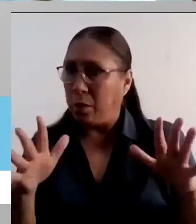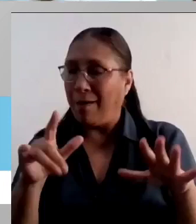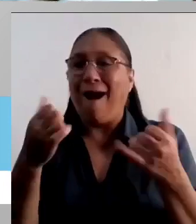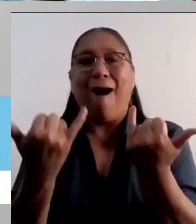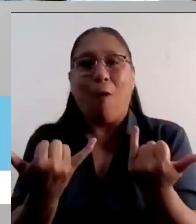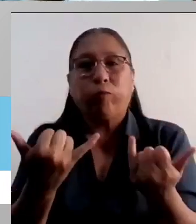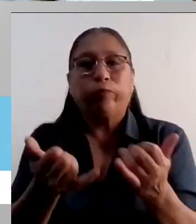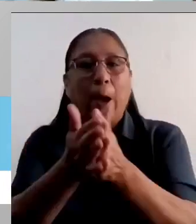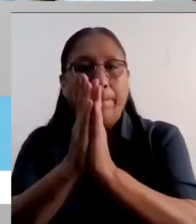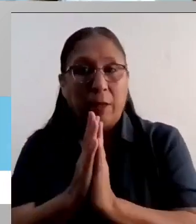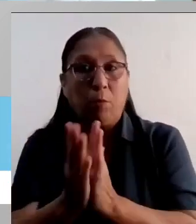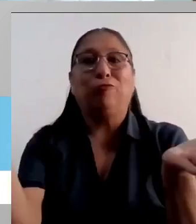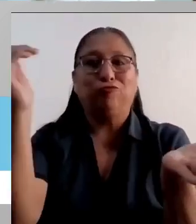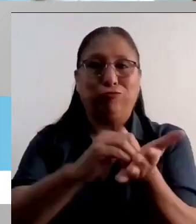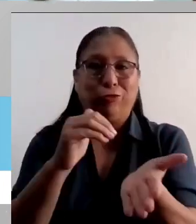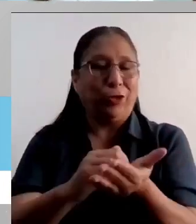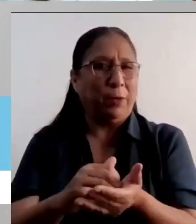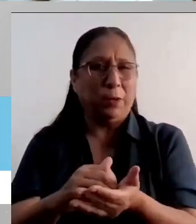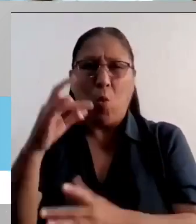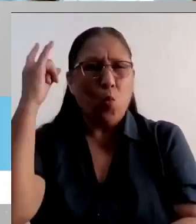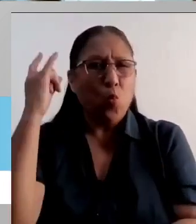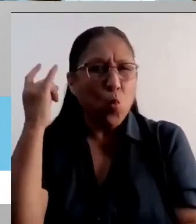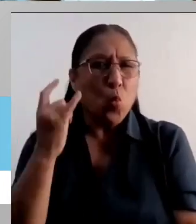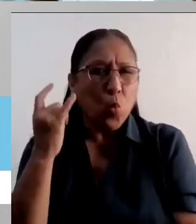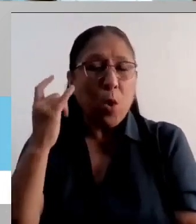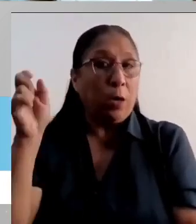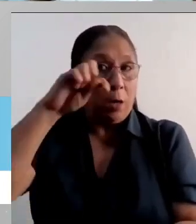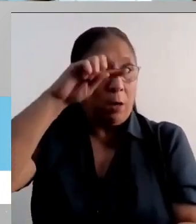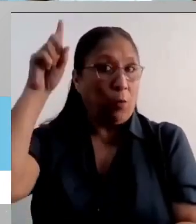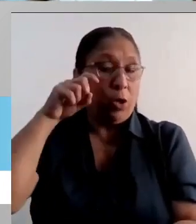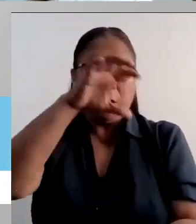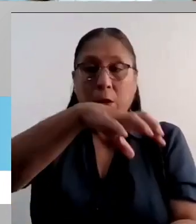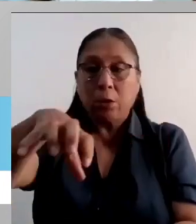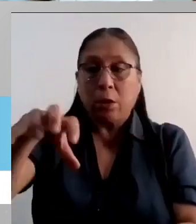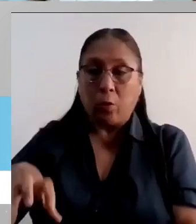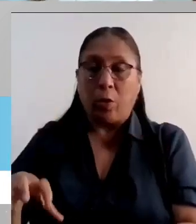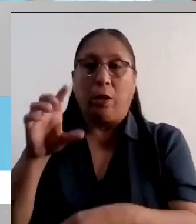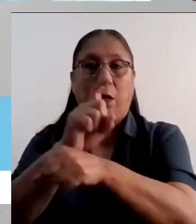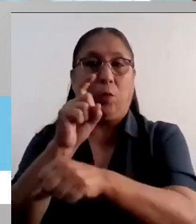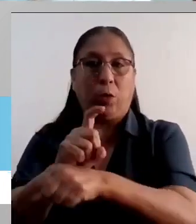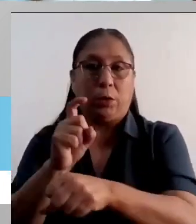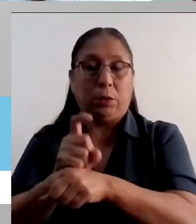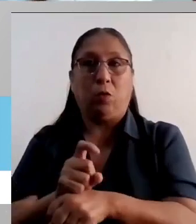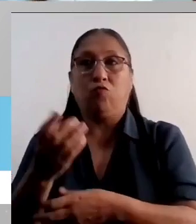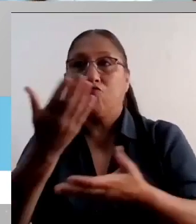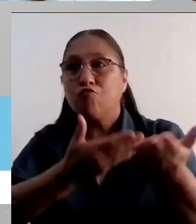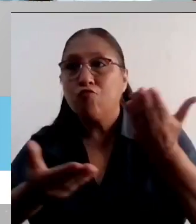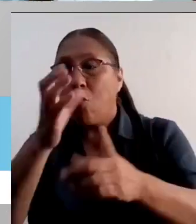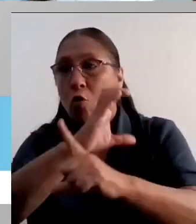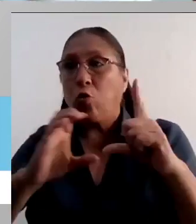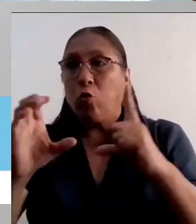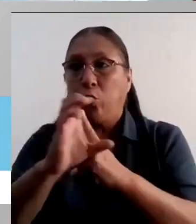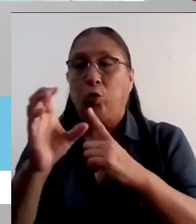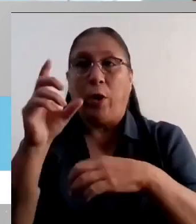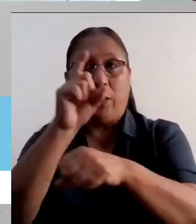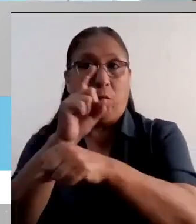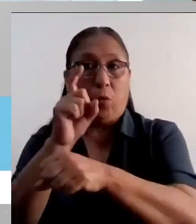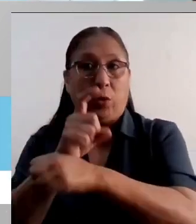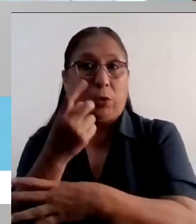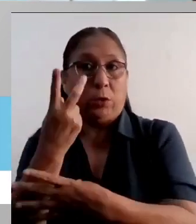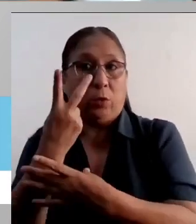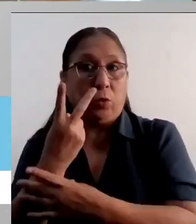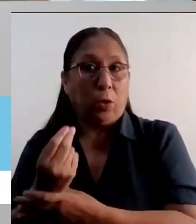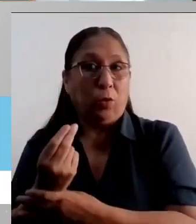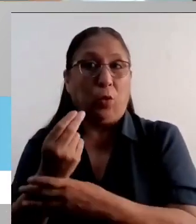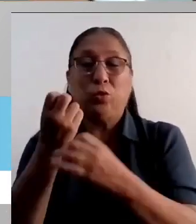se actualice con urgencia la política sectorial de educación intercultural y educación intercultural bilingüe,